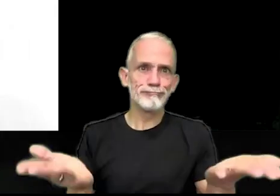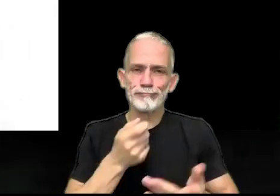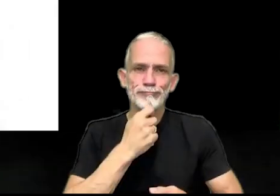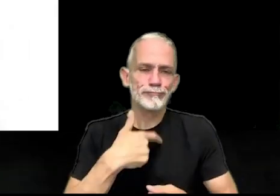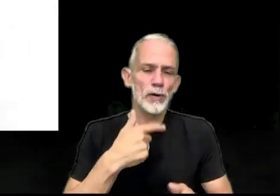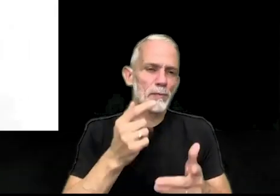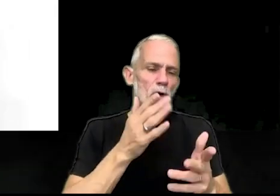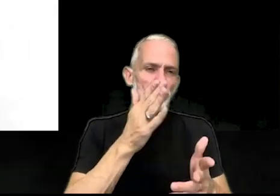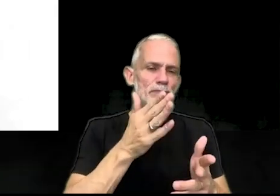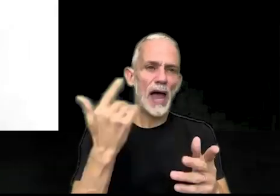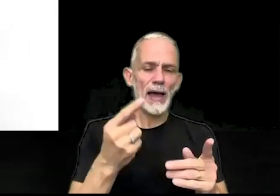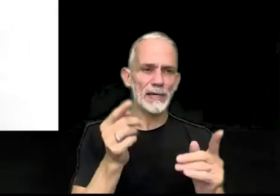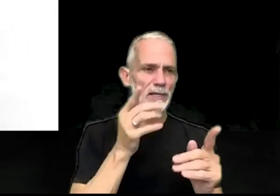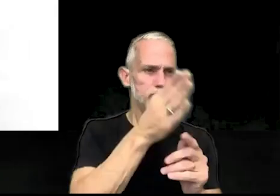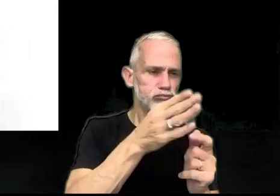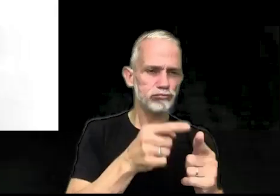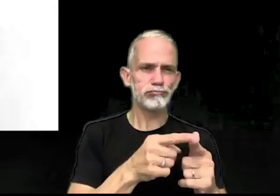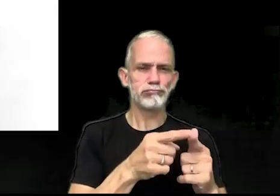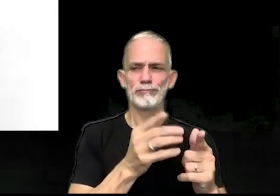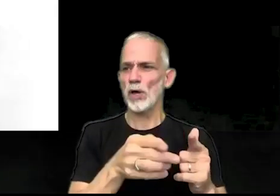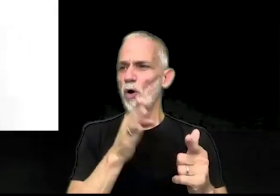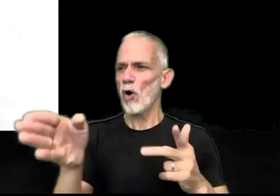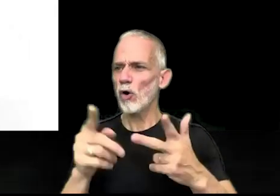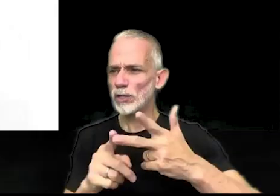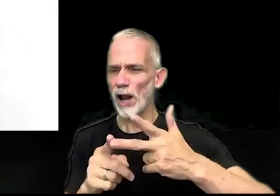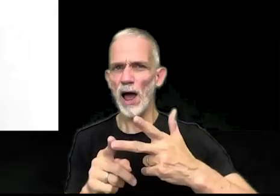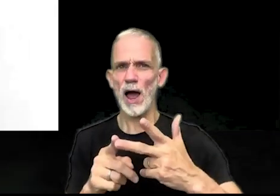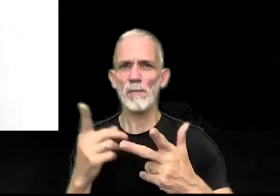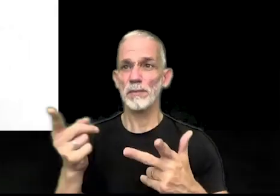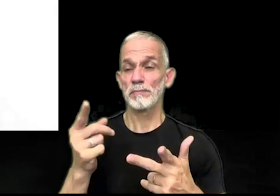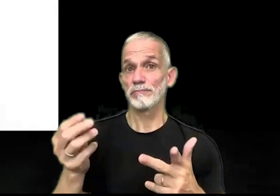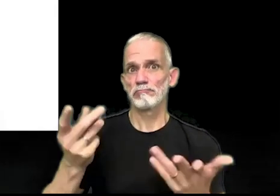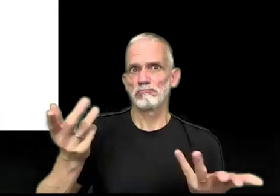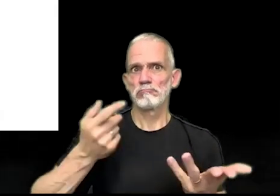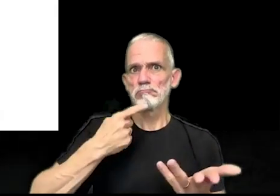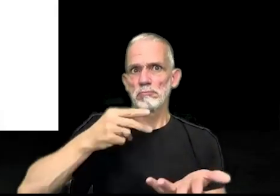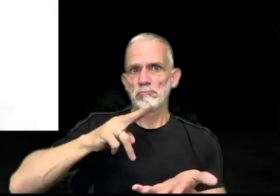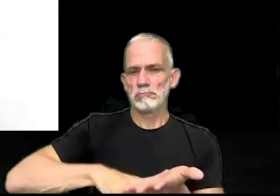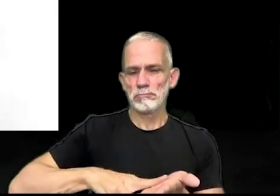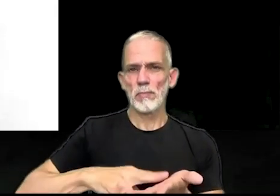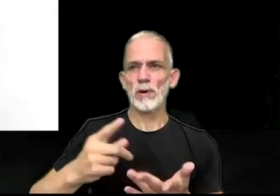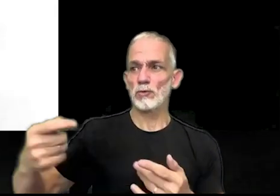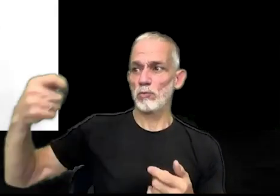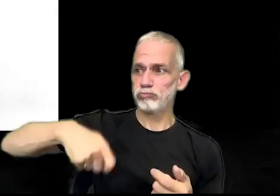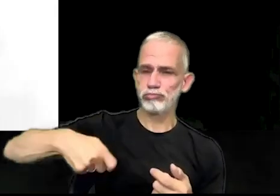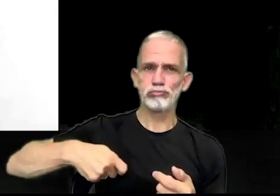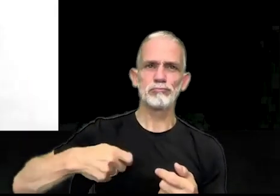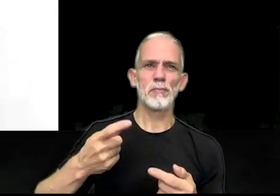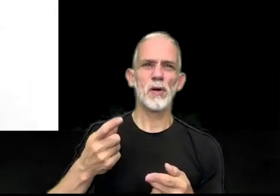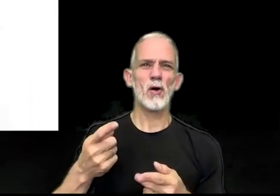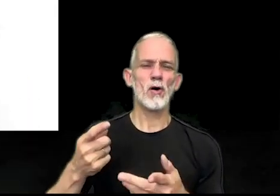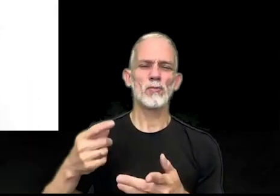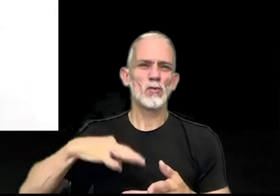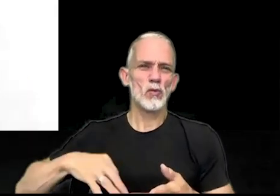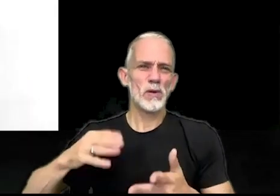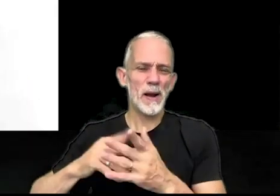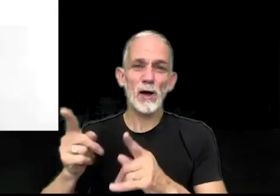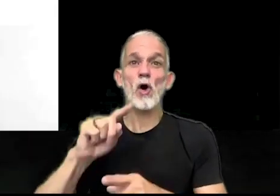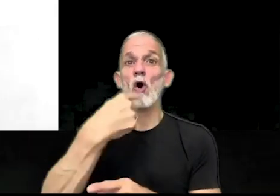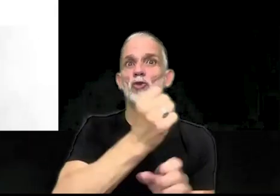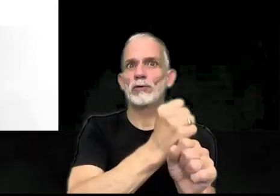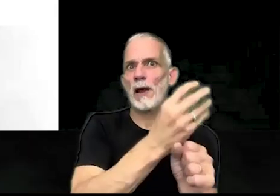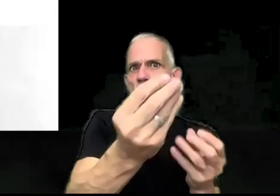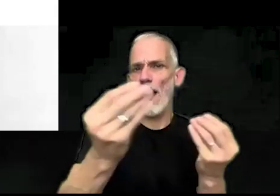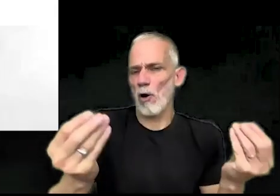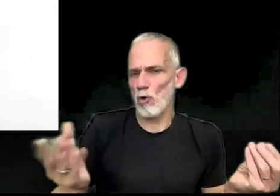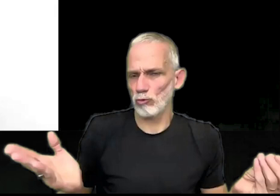una pensión, tengo algún tipo de contribución no remunerativa o tengo otros